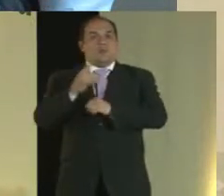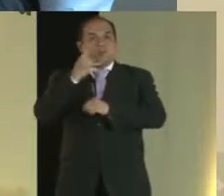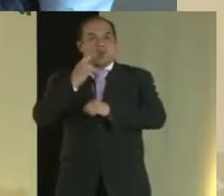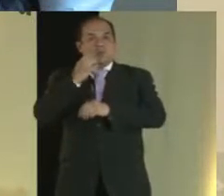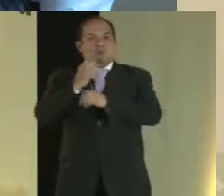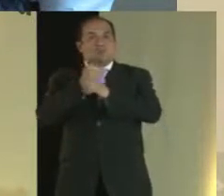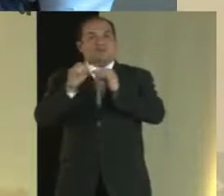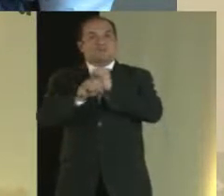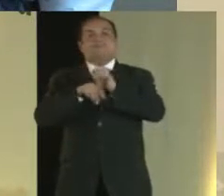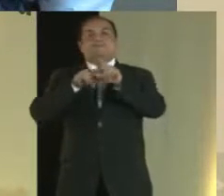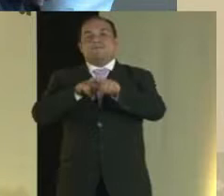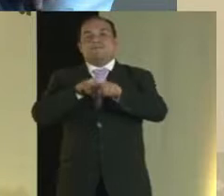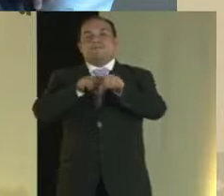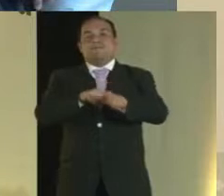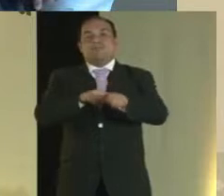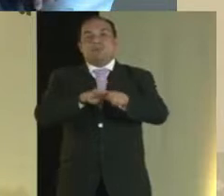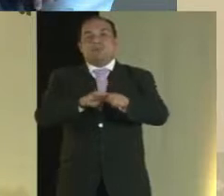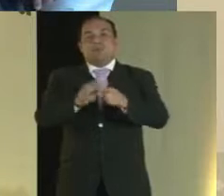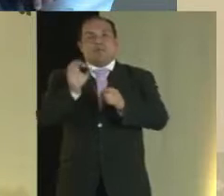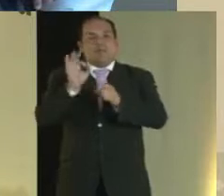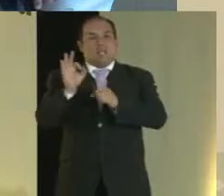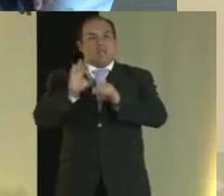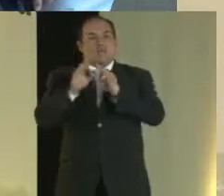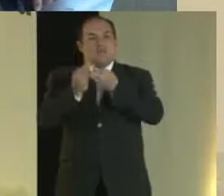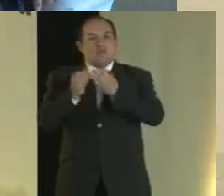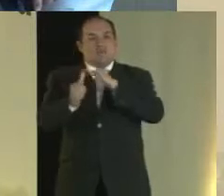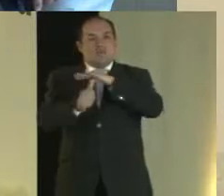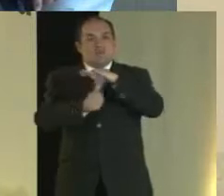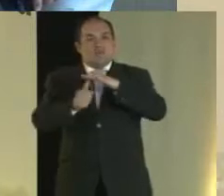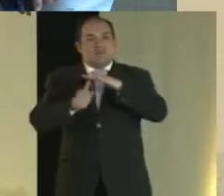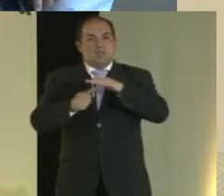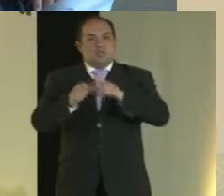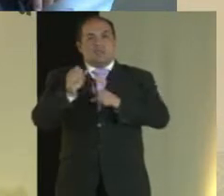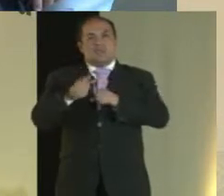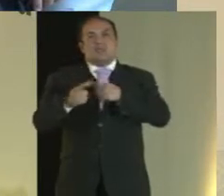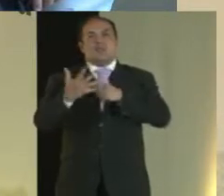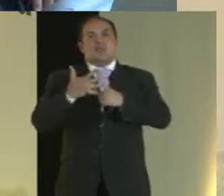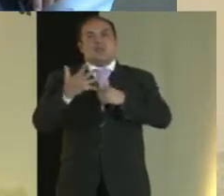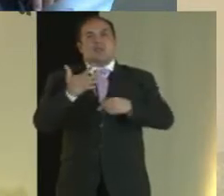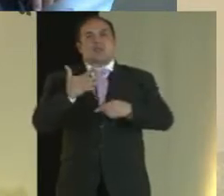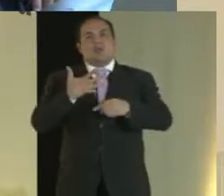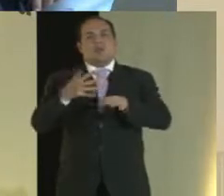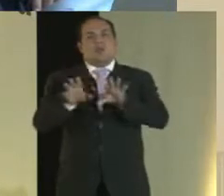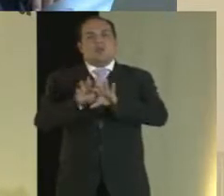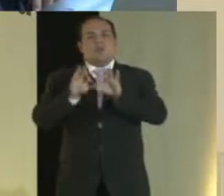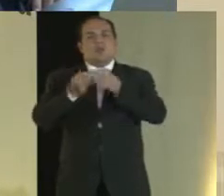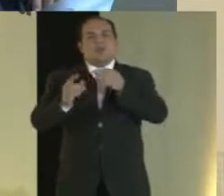se mantuvo aunque de manera aislada y en condiciones muy adversas.